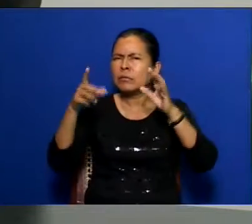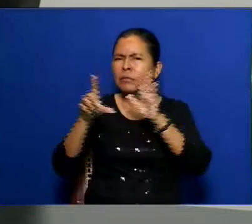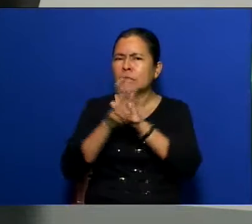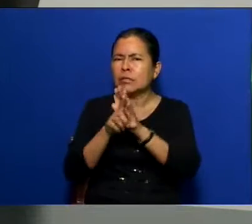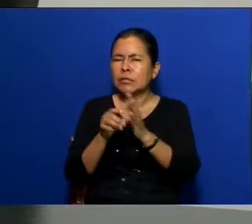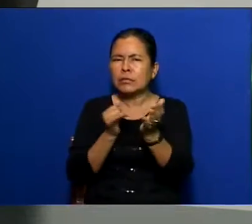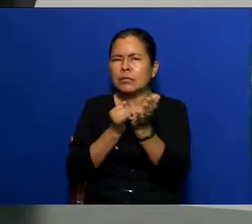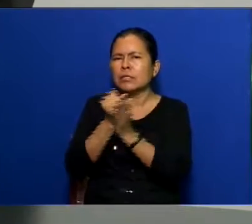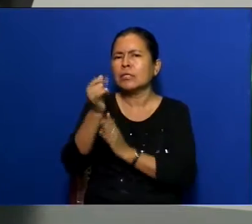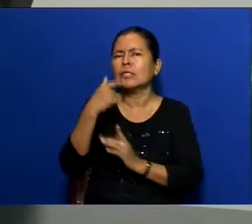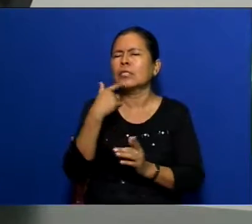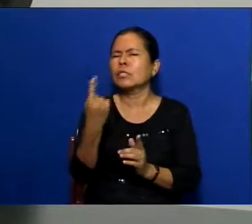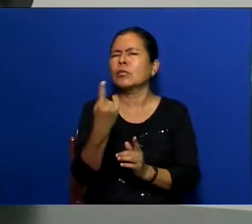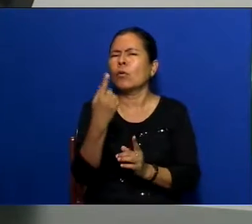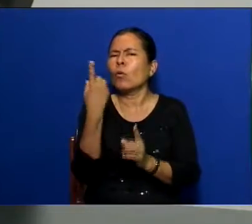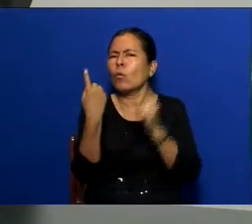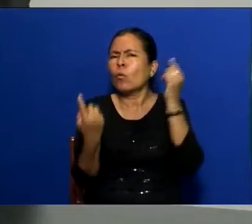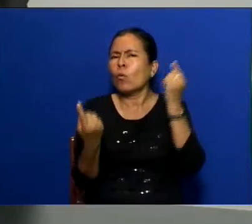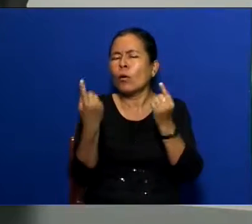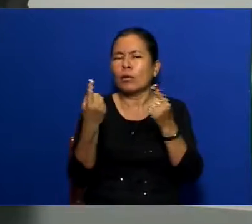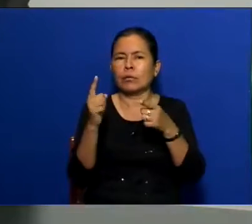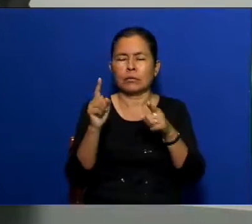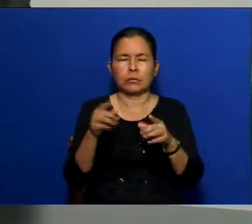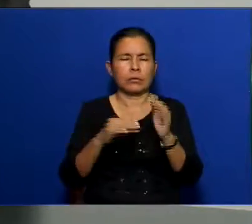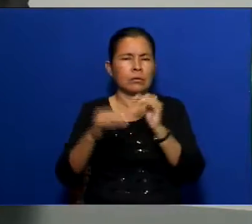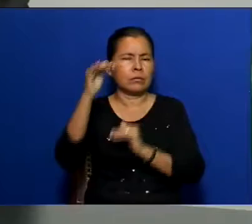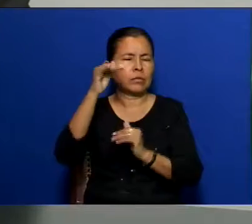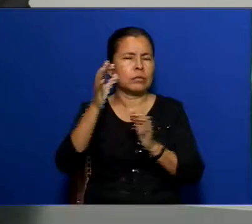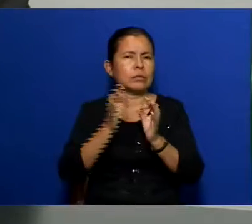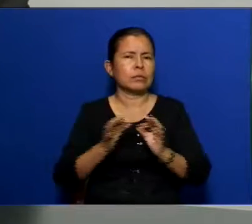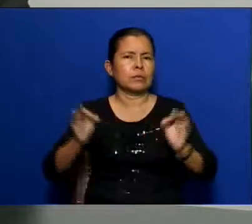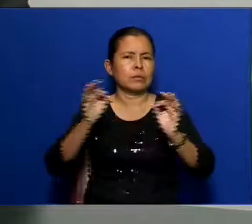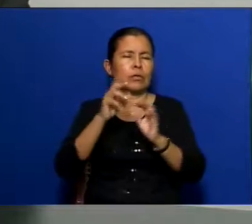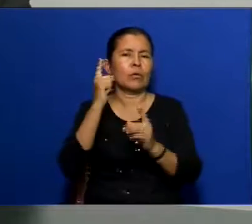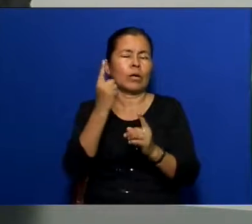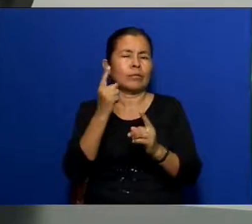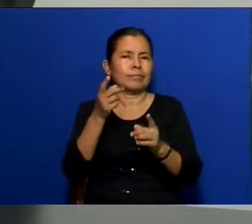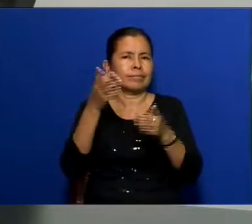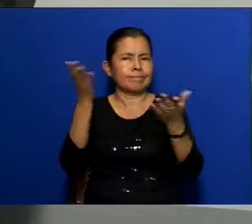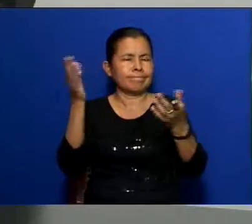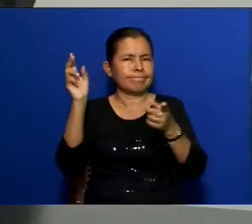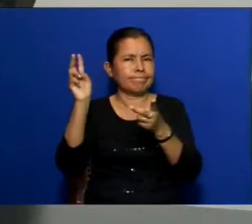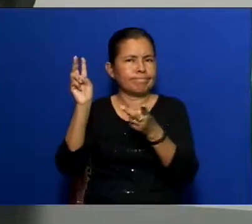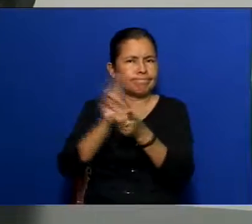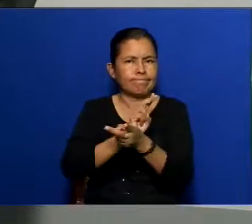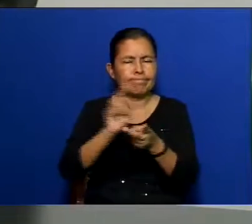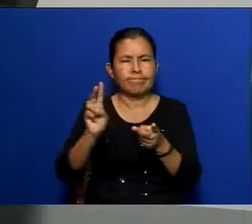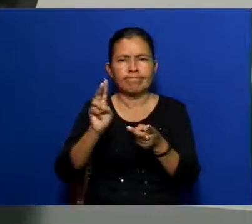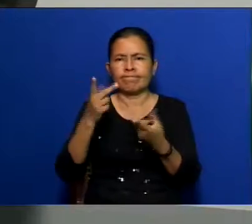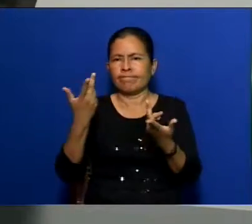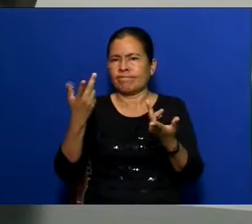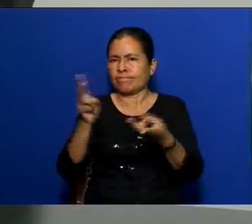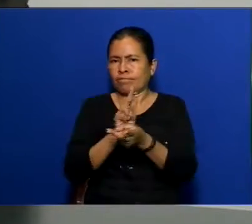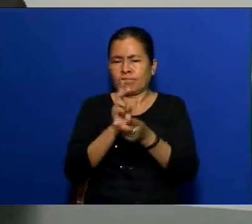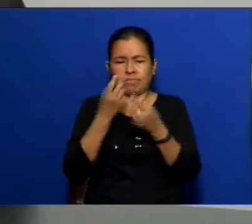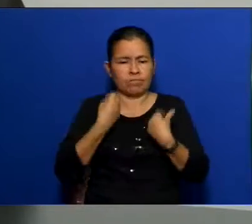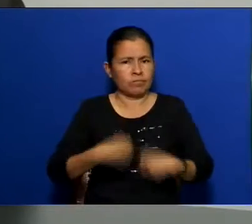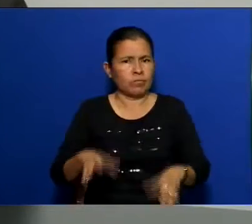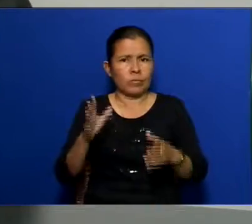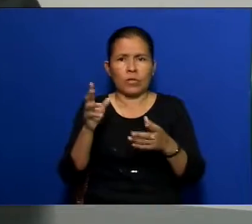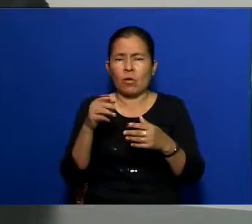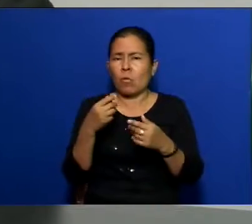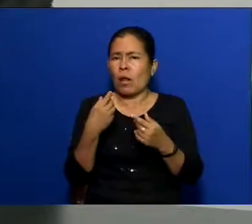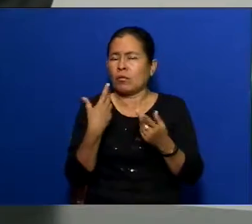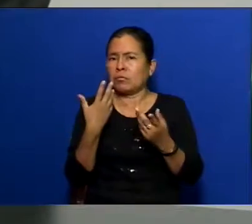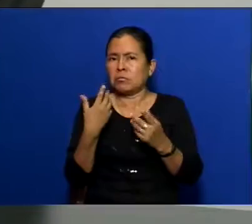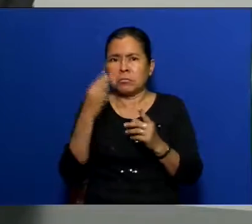y los adolescentes, es el delito o los delitos sexuales, violación, abuso sexual y otros